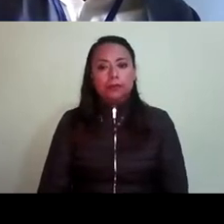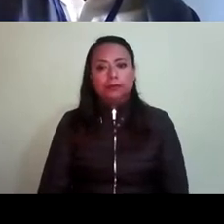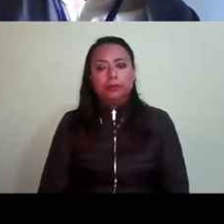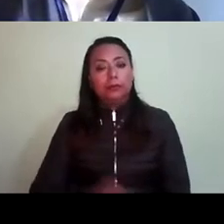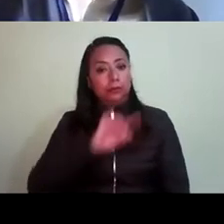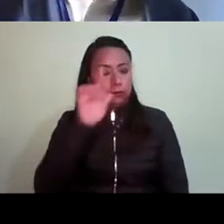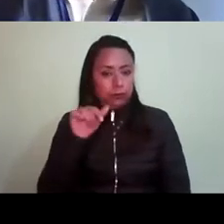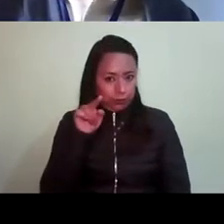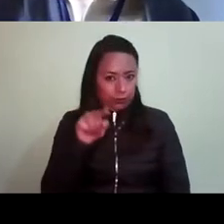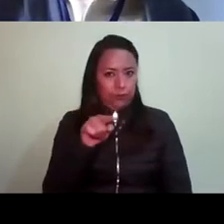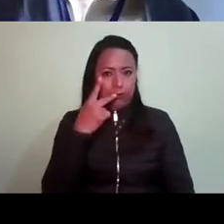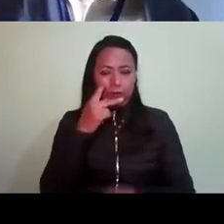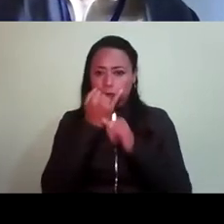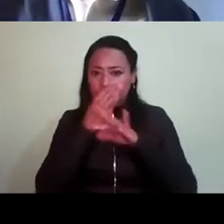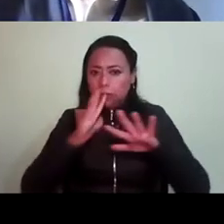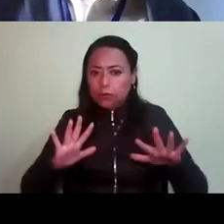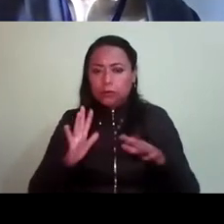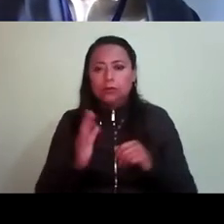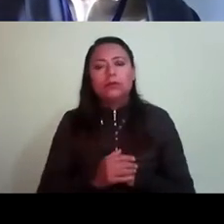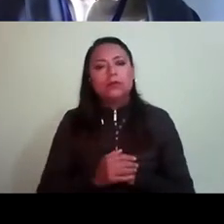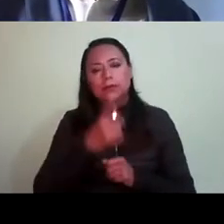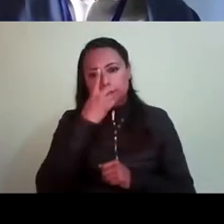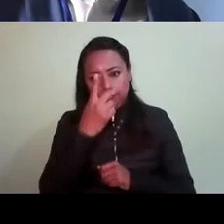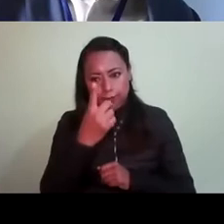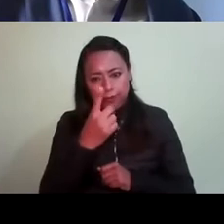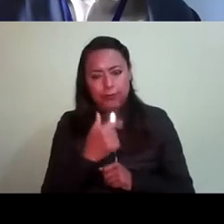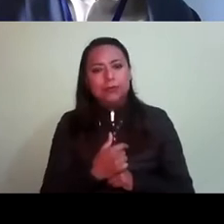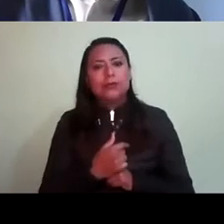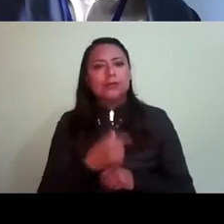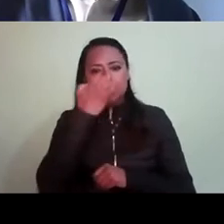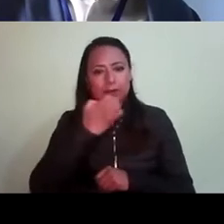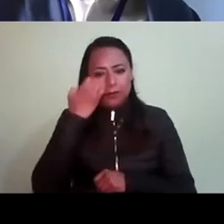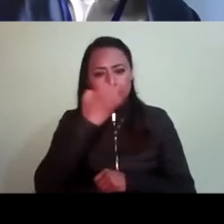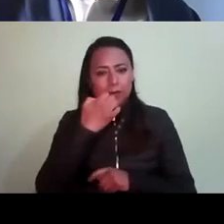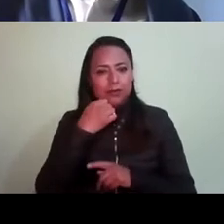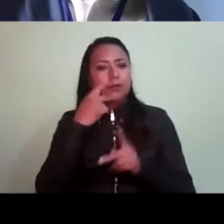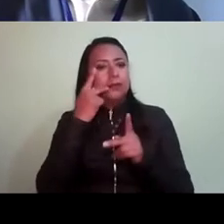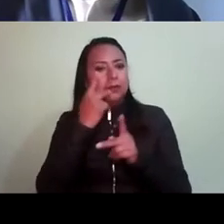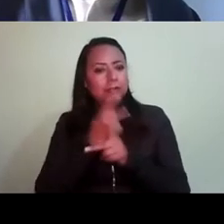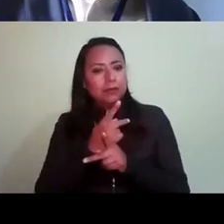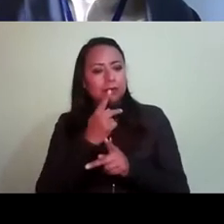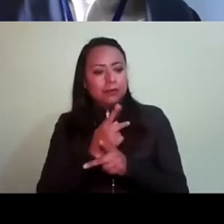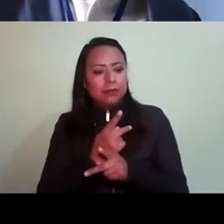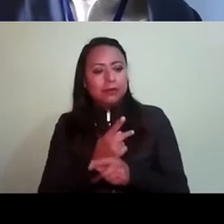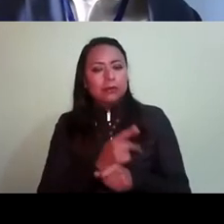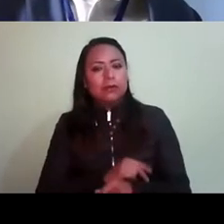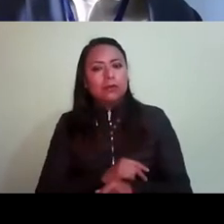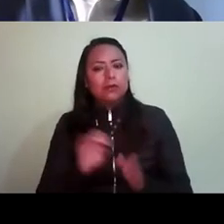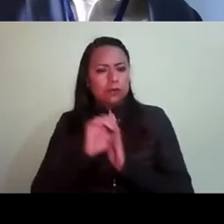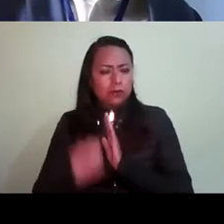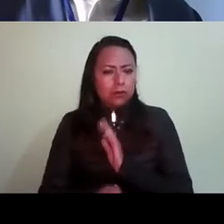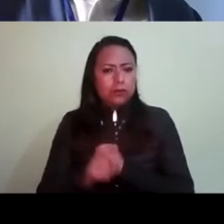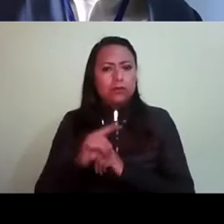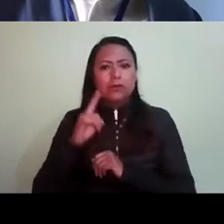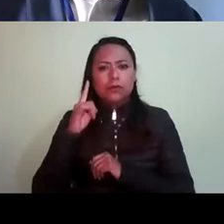señala usted en su informe de las preparatorias, y yo le preguntaría aquí si la preparatoria que estaba contemplando en